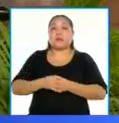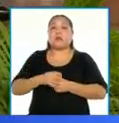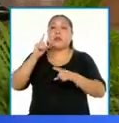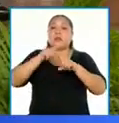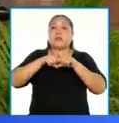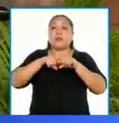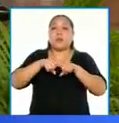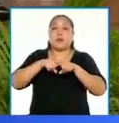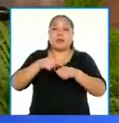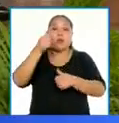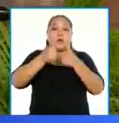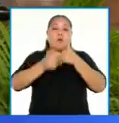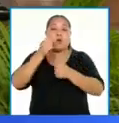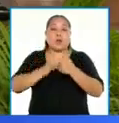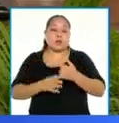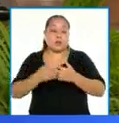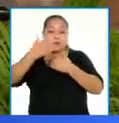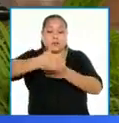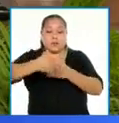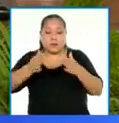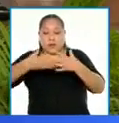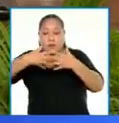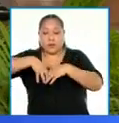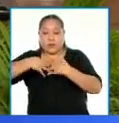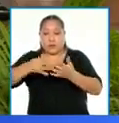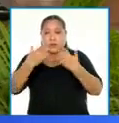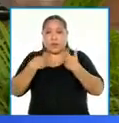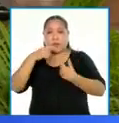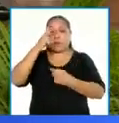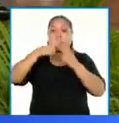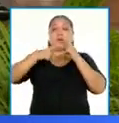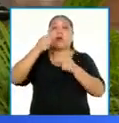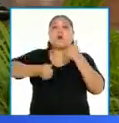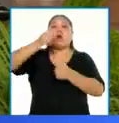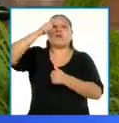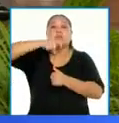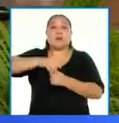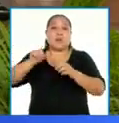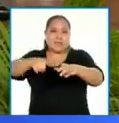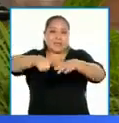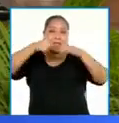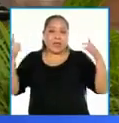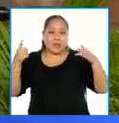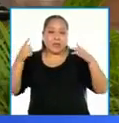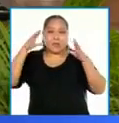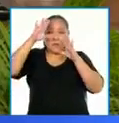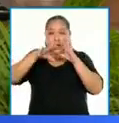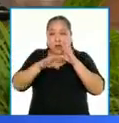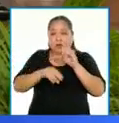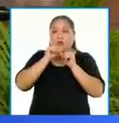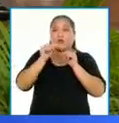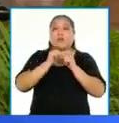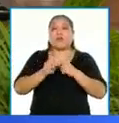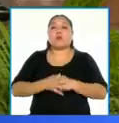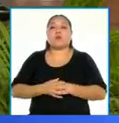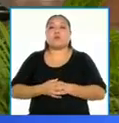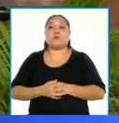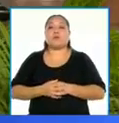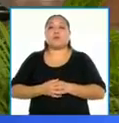qué plantas se tiene para decir cuántas se necesita. Cuanto más grandes, va a ser menor cantidad de números.